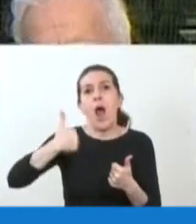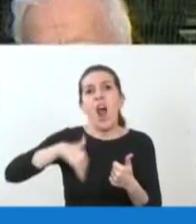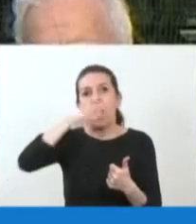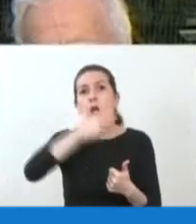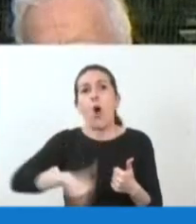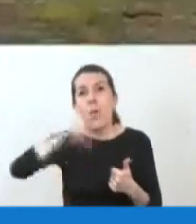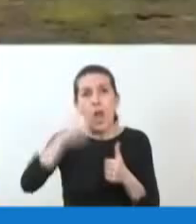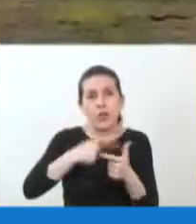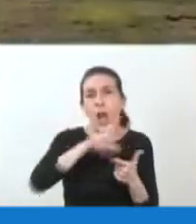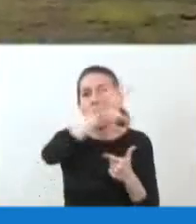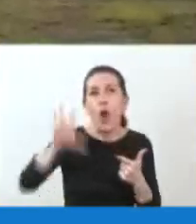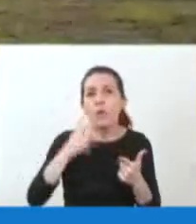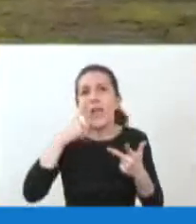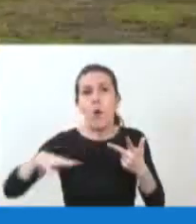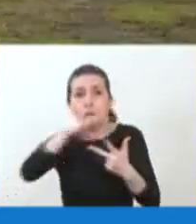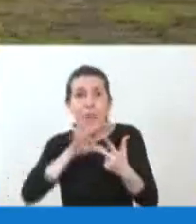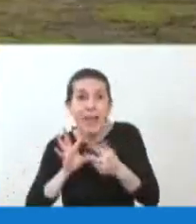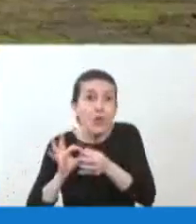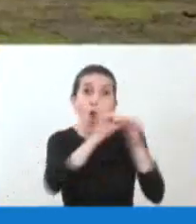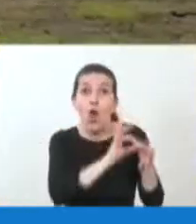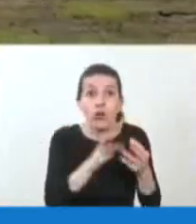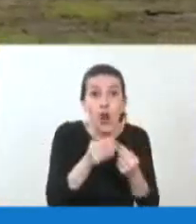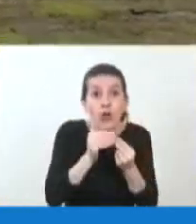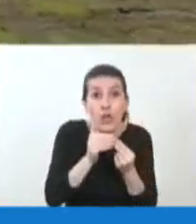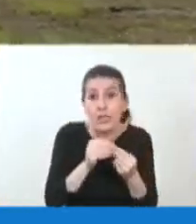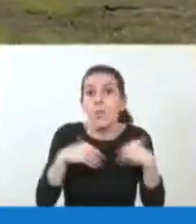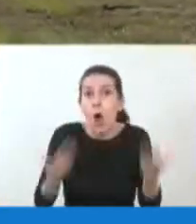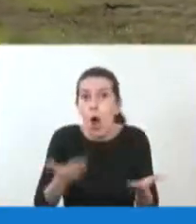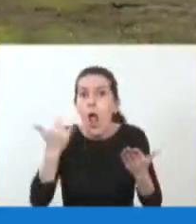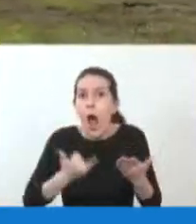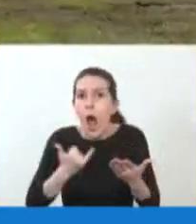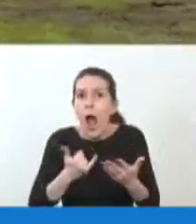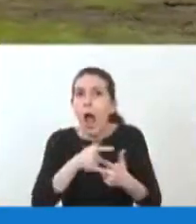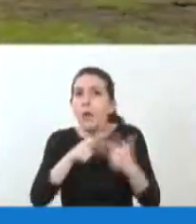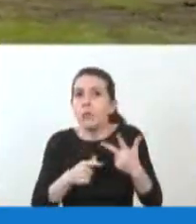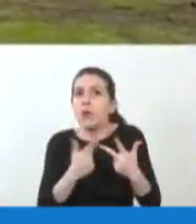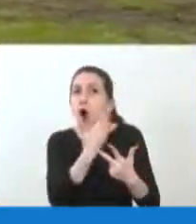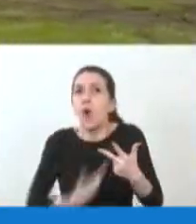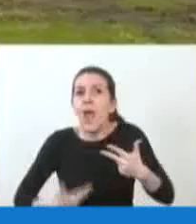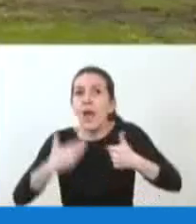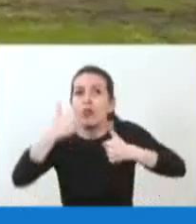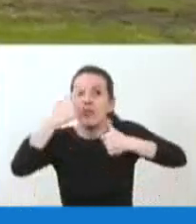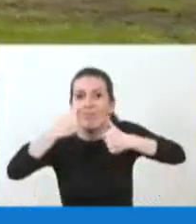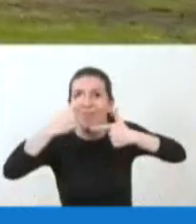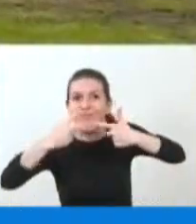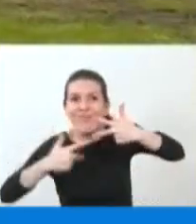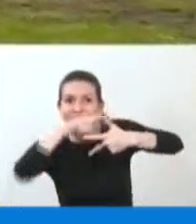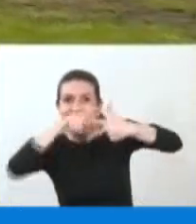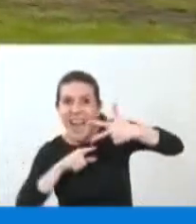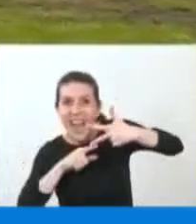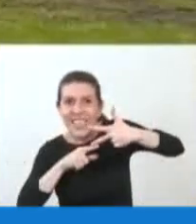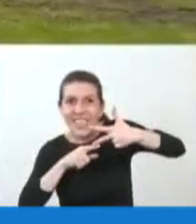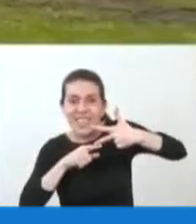municipales por eso es que este programa trabaja y opera sobre las tres instancias de gobierno en un primer